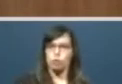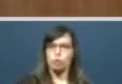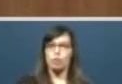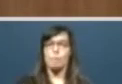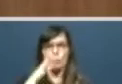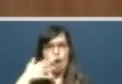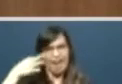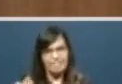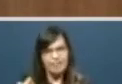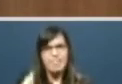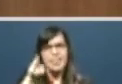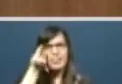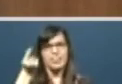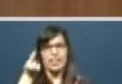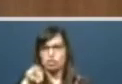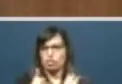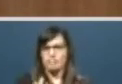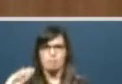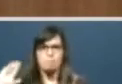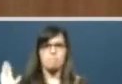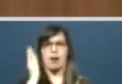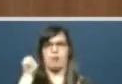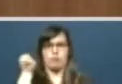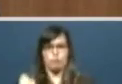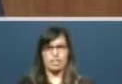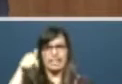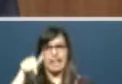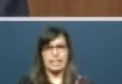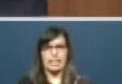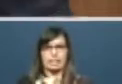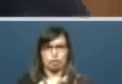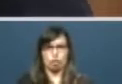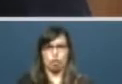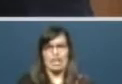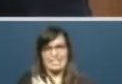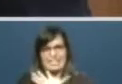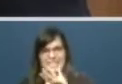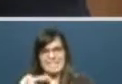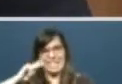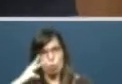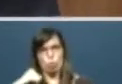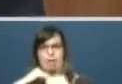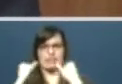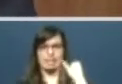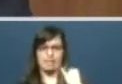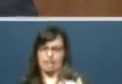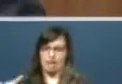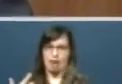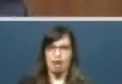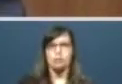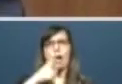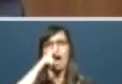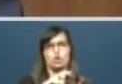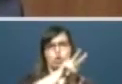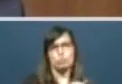cierto del impacto más fuerte que aquí hemos sufrido durante la segunda recesión de la crisis a lo largo de 2012 y